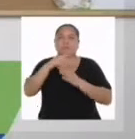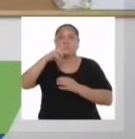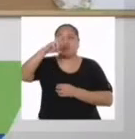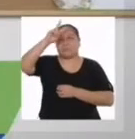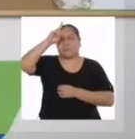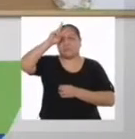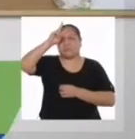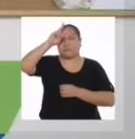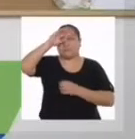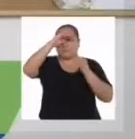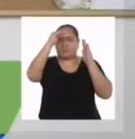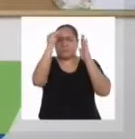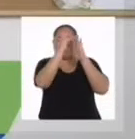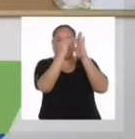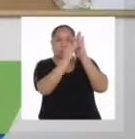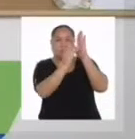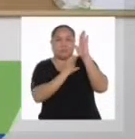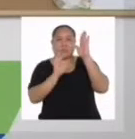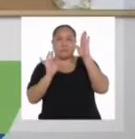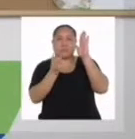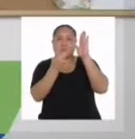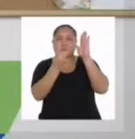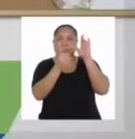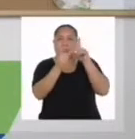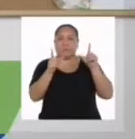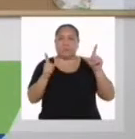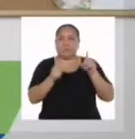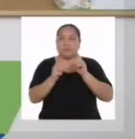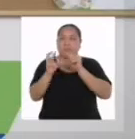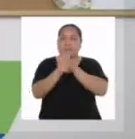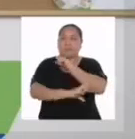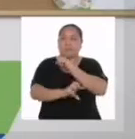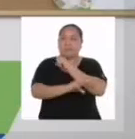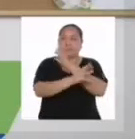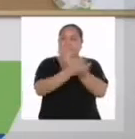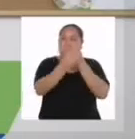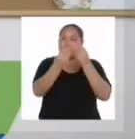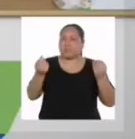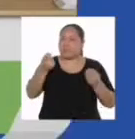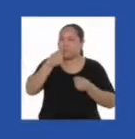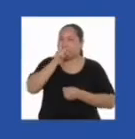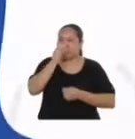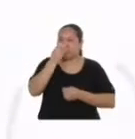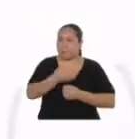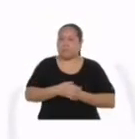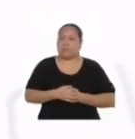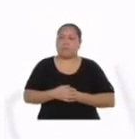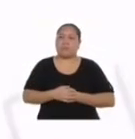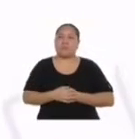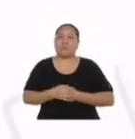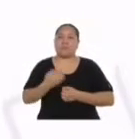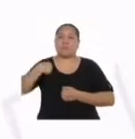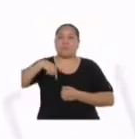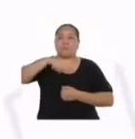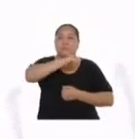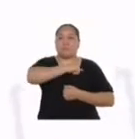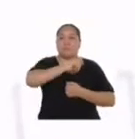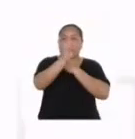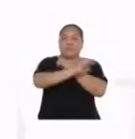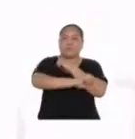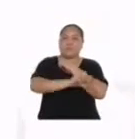Perú ocupa el octavo lugar en el ranking mundial de países con mayor cantidad de agua? Somos un